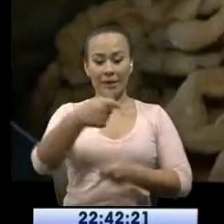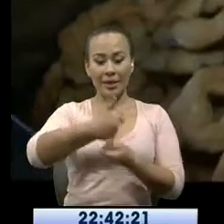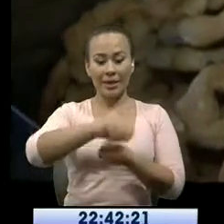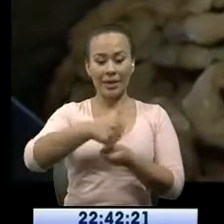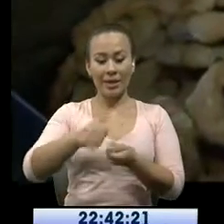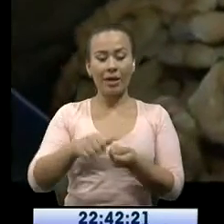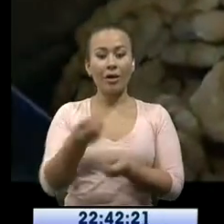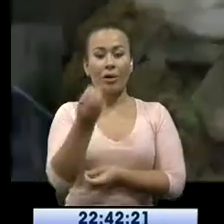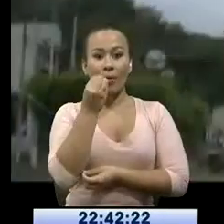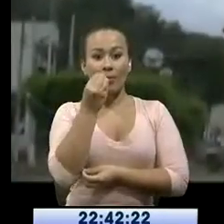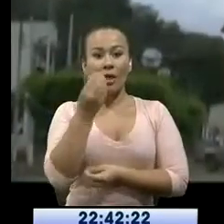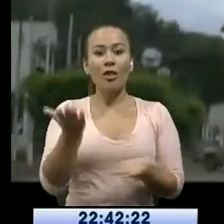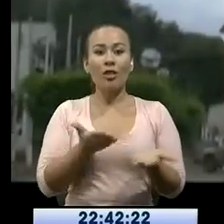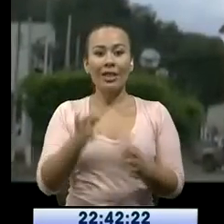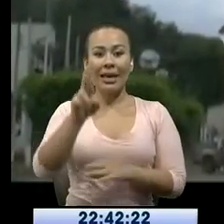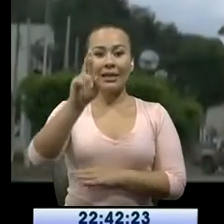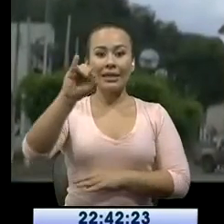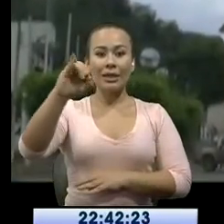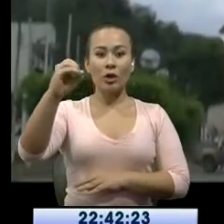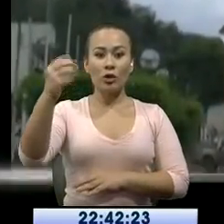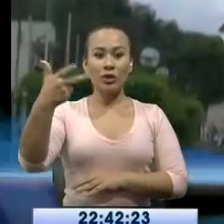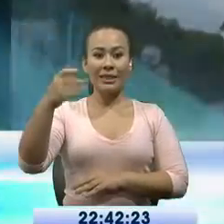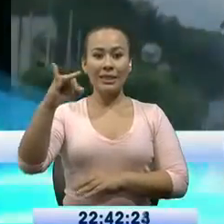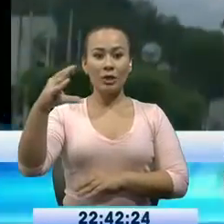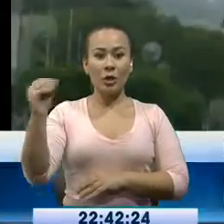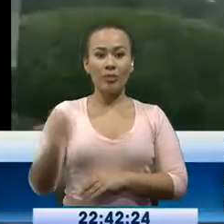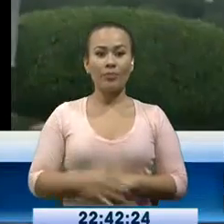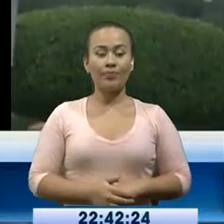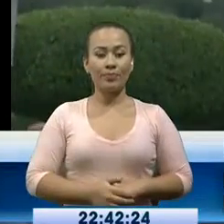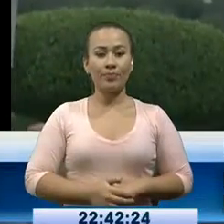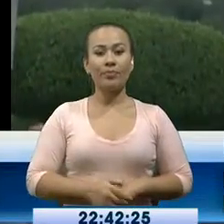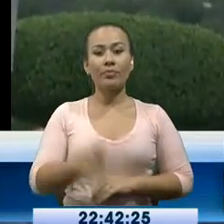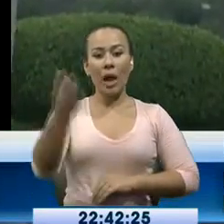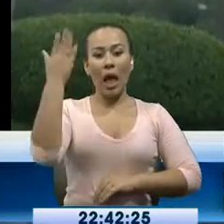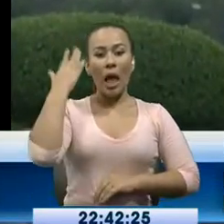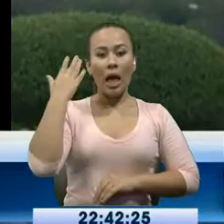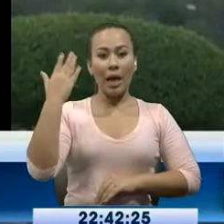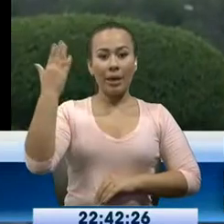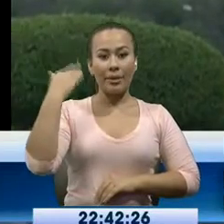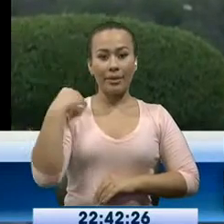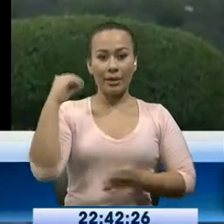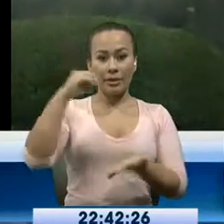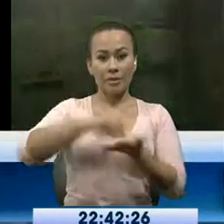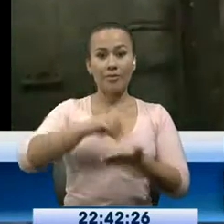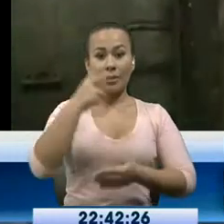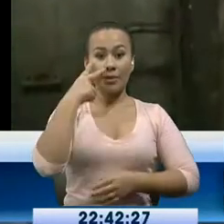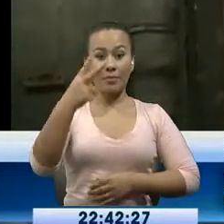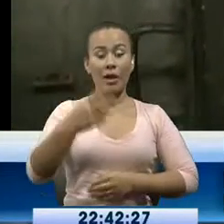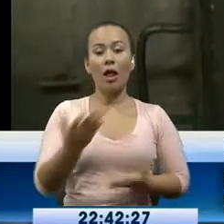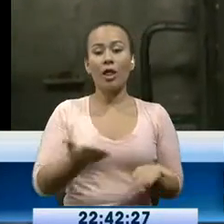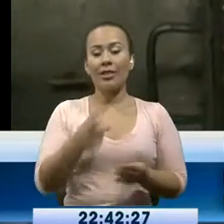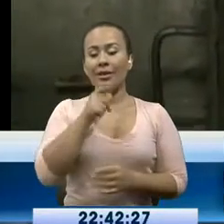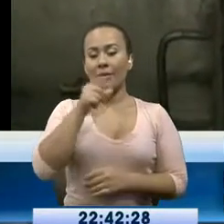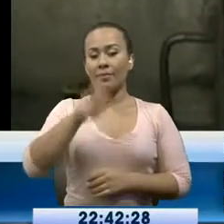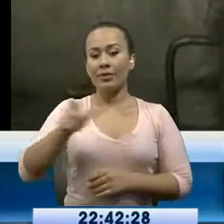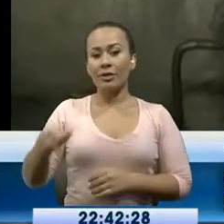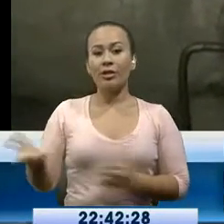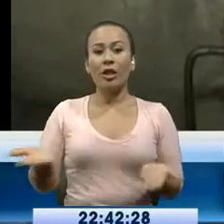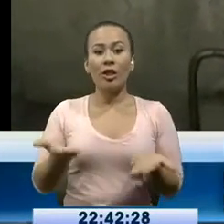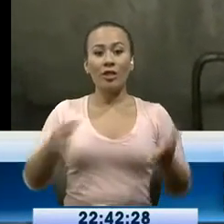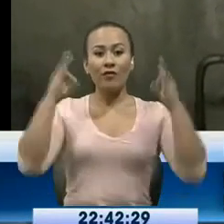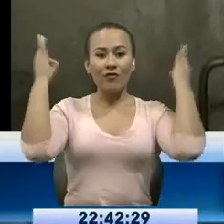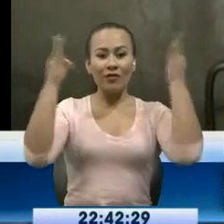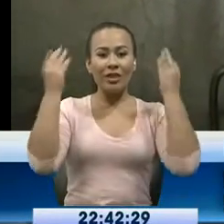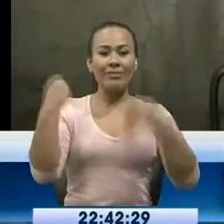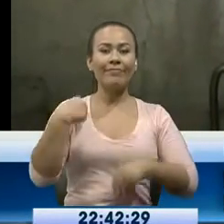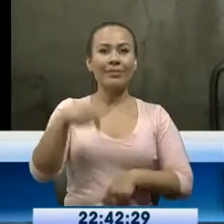pescas artesanales en Río Chico, zona rural de Puerto Viejo, es recordar el pasado. Así manifiesta uno de sus habitantes fundadores, quien